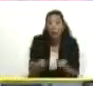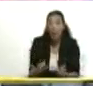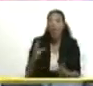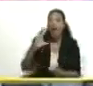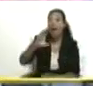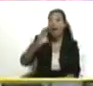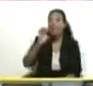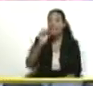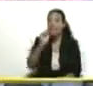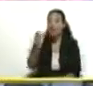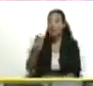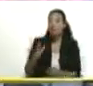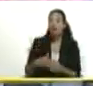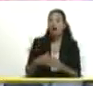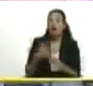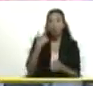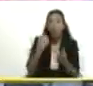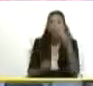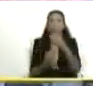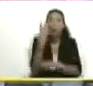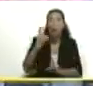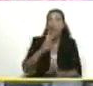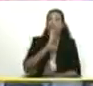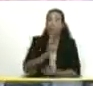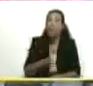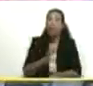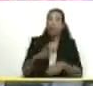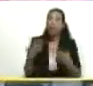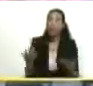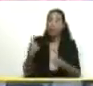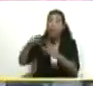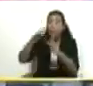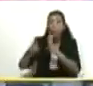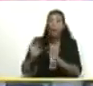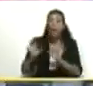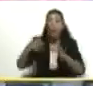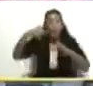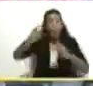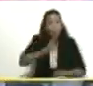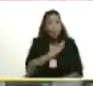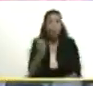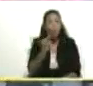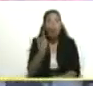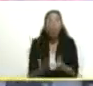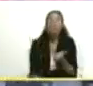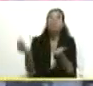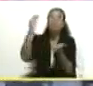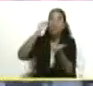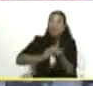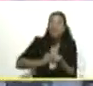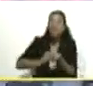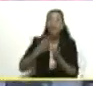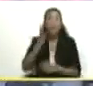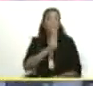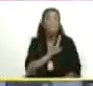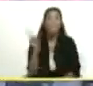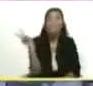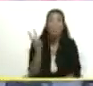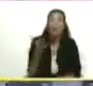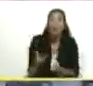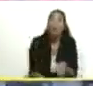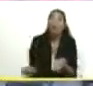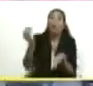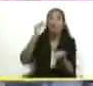la obra de Aquiles Nozoa surge como respuesta a eso, que era buscar las raíces nuestras, cómo éramos nosotros, cómo somos nosotros,